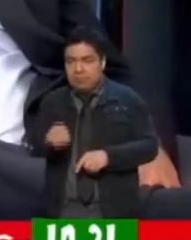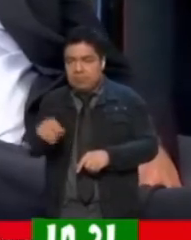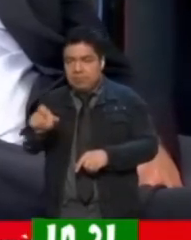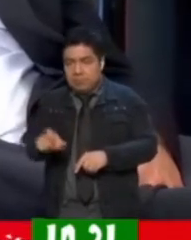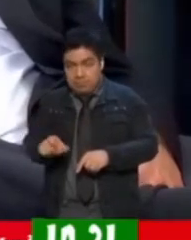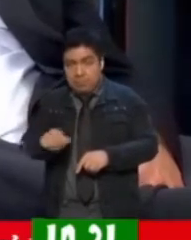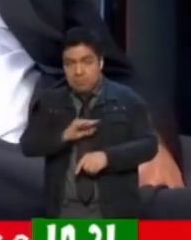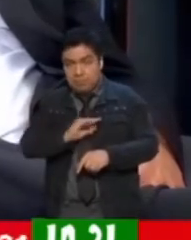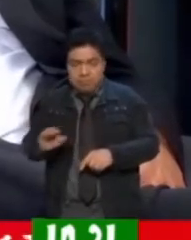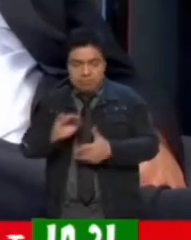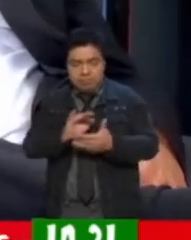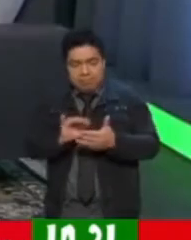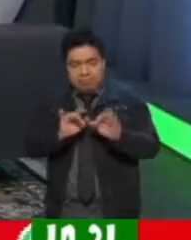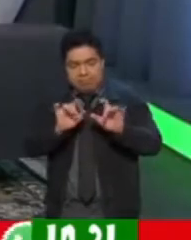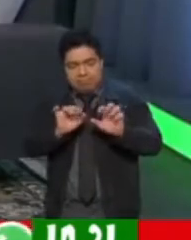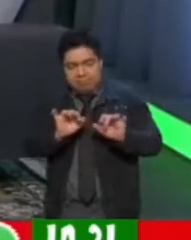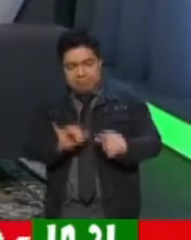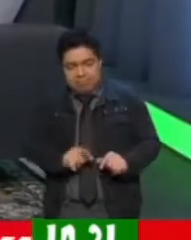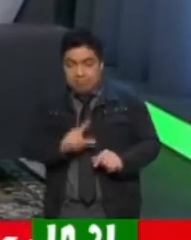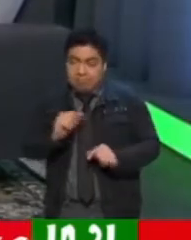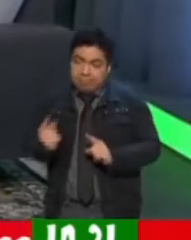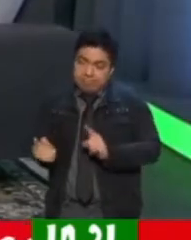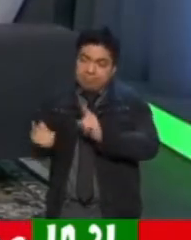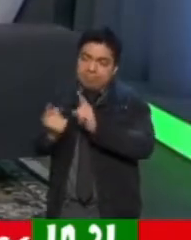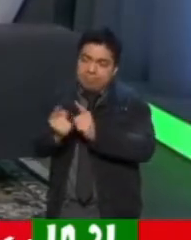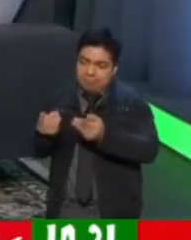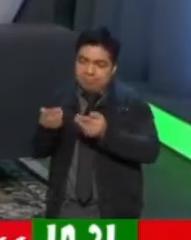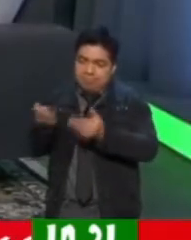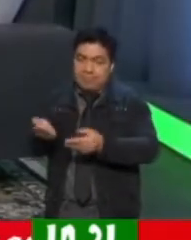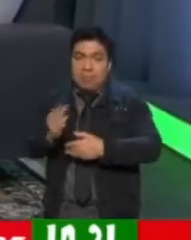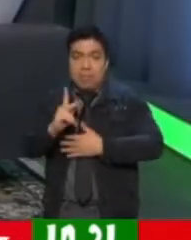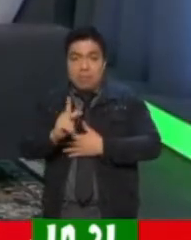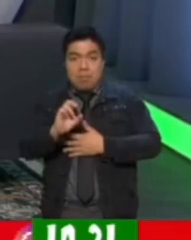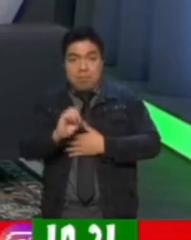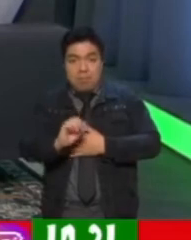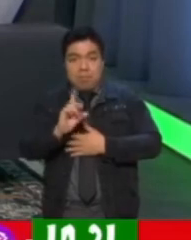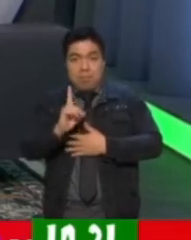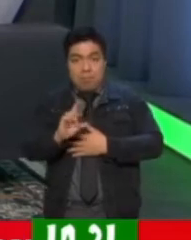www.prodecon.gov.mx, hacen el escrito y lo presentan en la Quiero que es